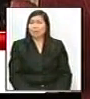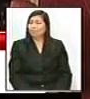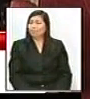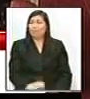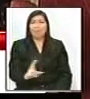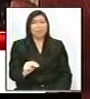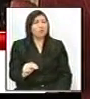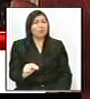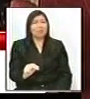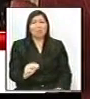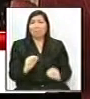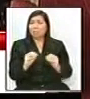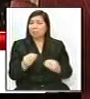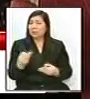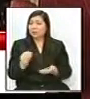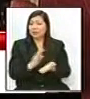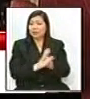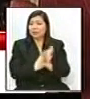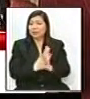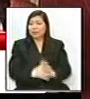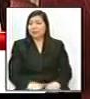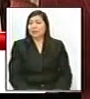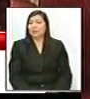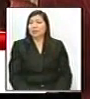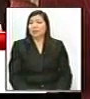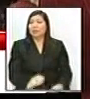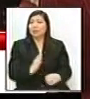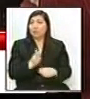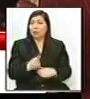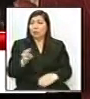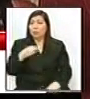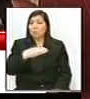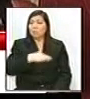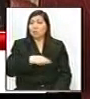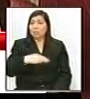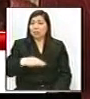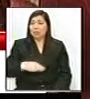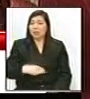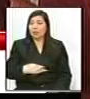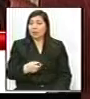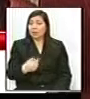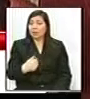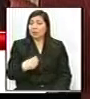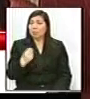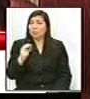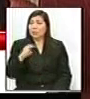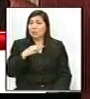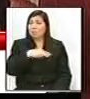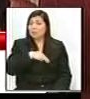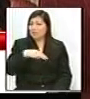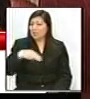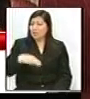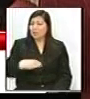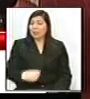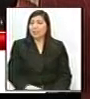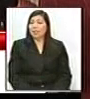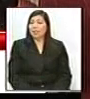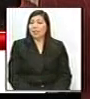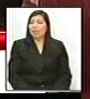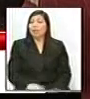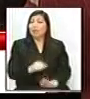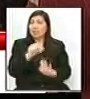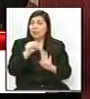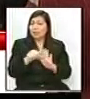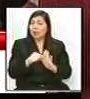no se ha presupuestado nada. He ido a su ministerio y tiene usted un viceministro que es